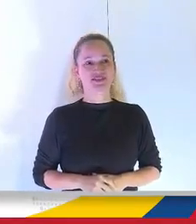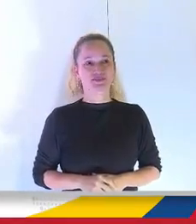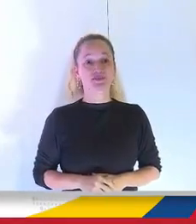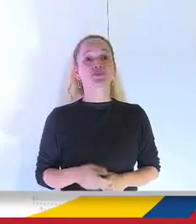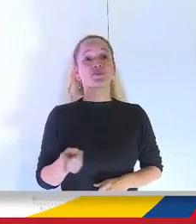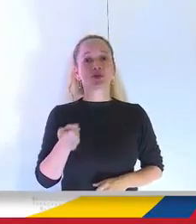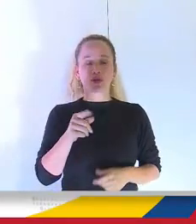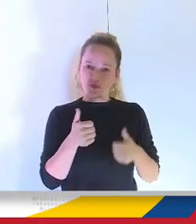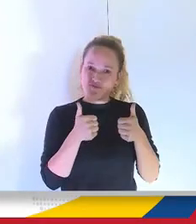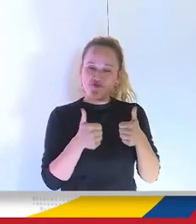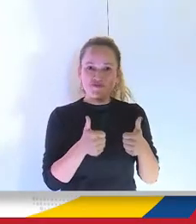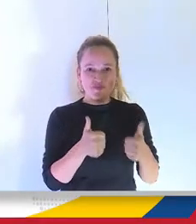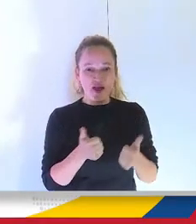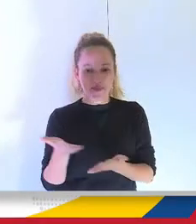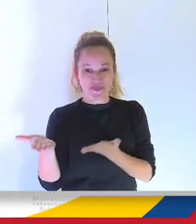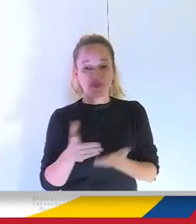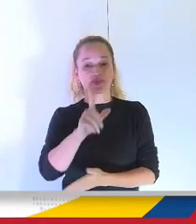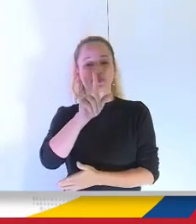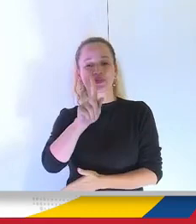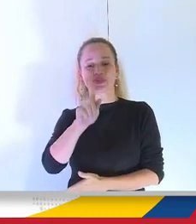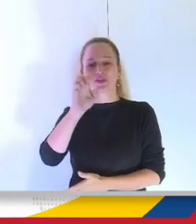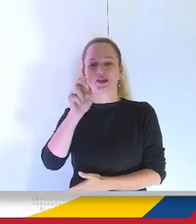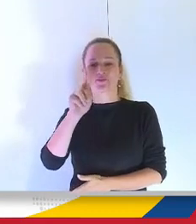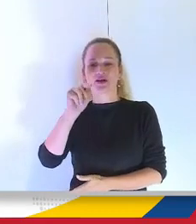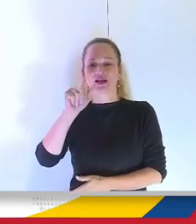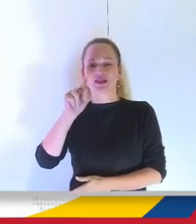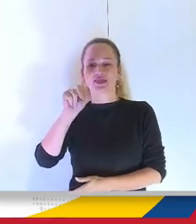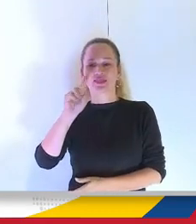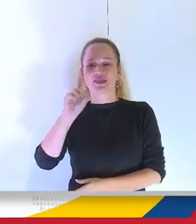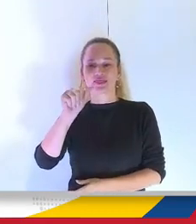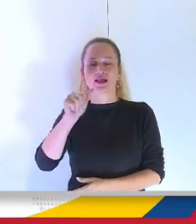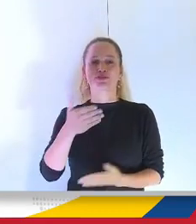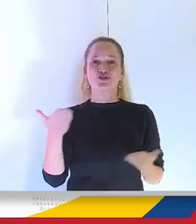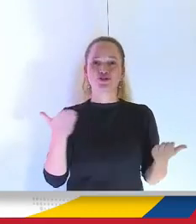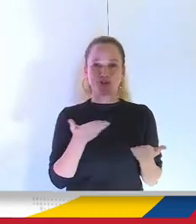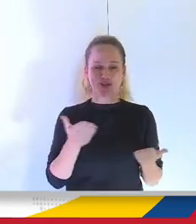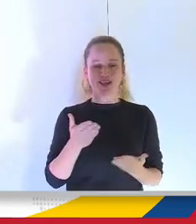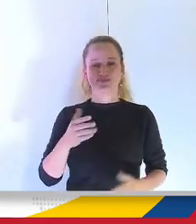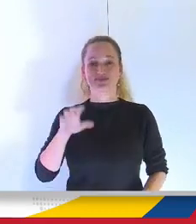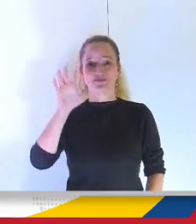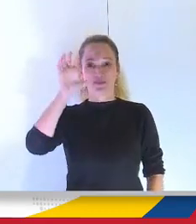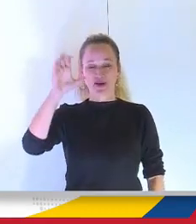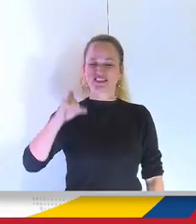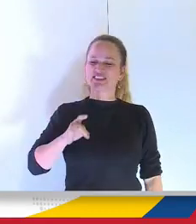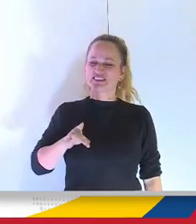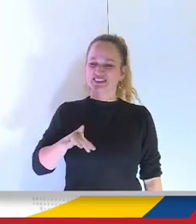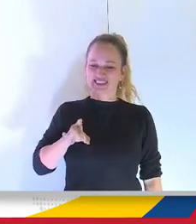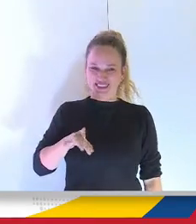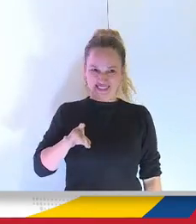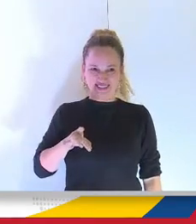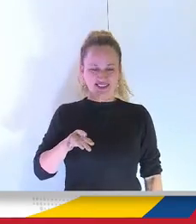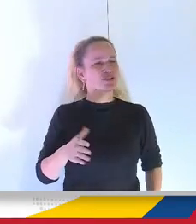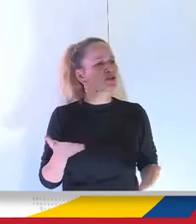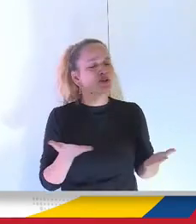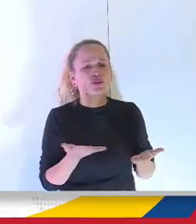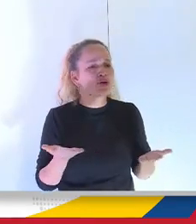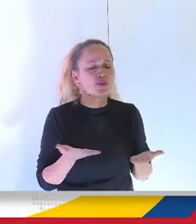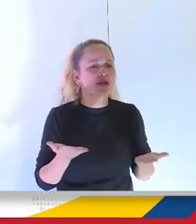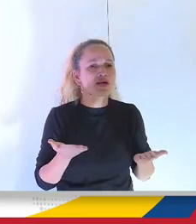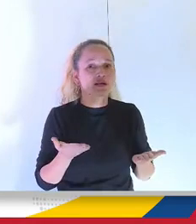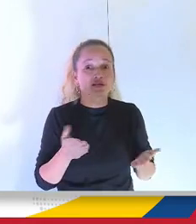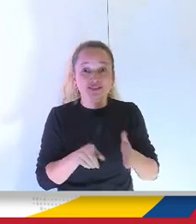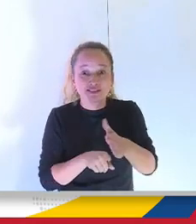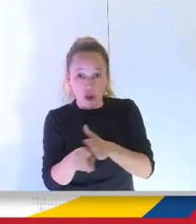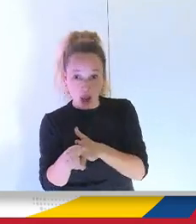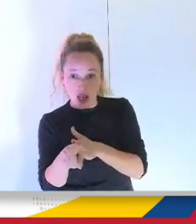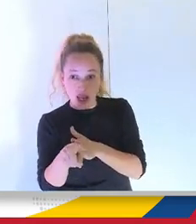También muy bienvenida Fernanda Stan, que viene de Chile. ¿Dónde estás? Estaba aquí. ¿Se nos